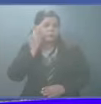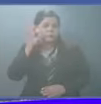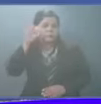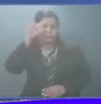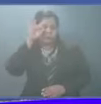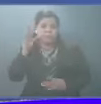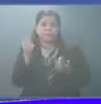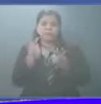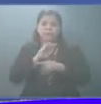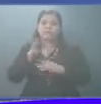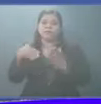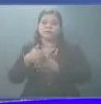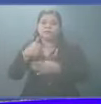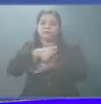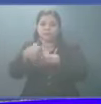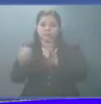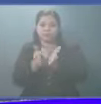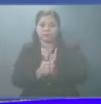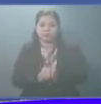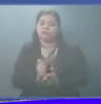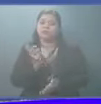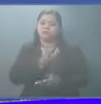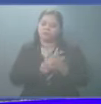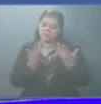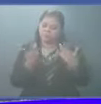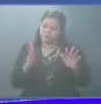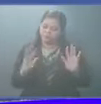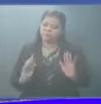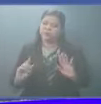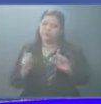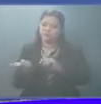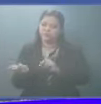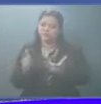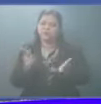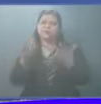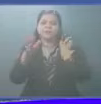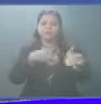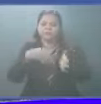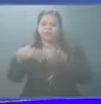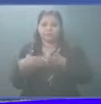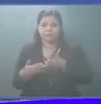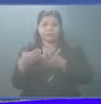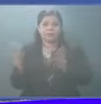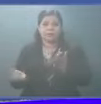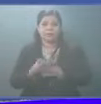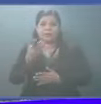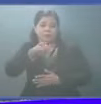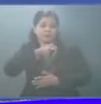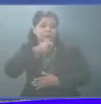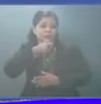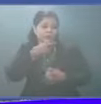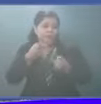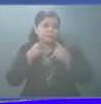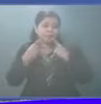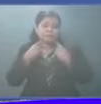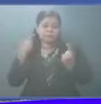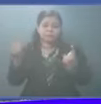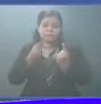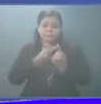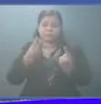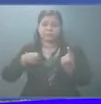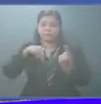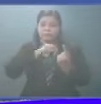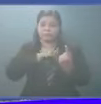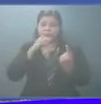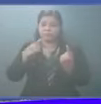La página de la Asamblea Legislativa de El Salvador. Ya estamos listos para iniciar una nueva emisión y hoy nos acompaña el doctor Luis Bermúdez.